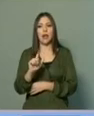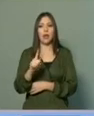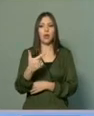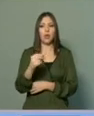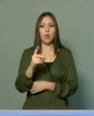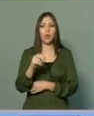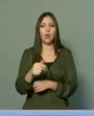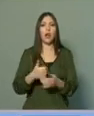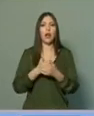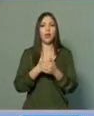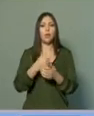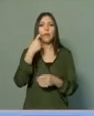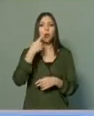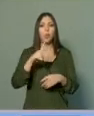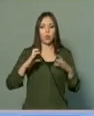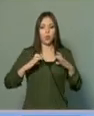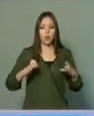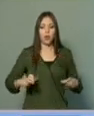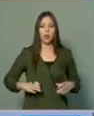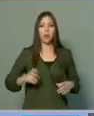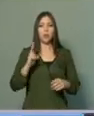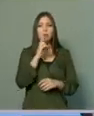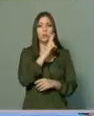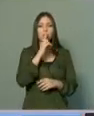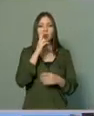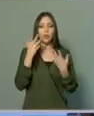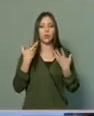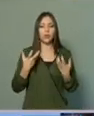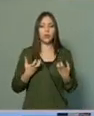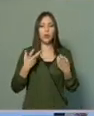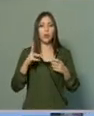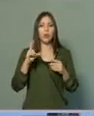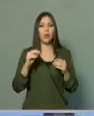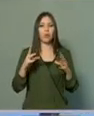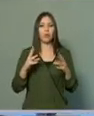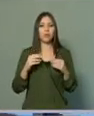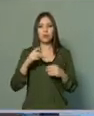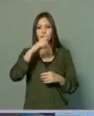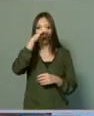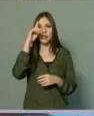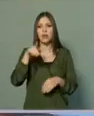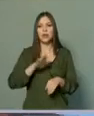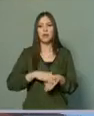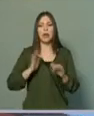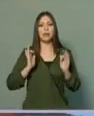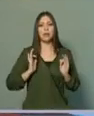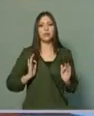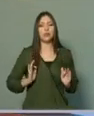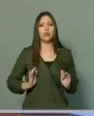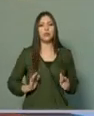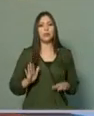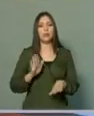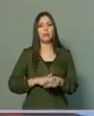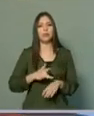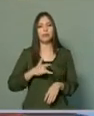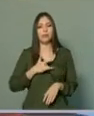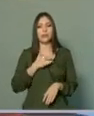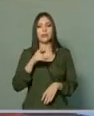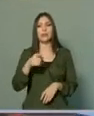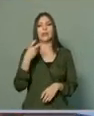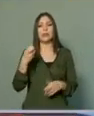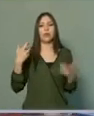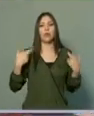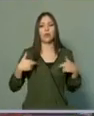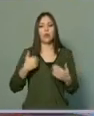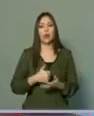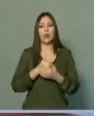el cuerpo, deja que respire tu cuerpo y al final vas a estar mucho más a gusto, más cómoda, sin sudor, sin estar sudando. Son prendas que te